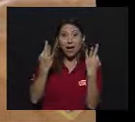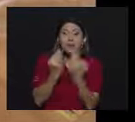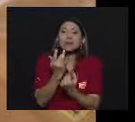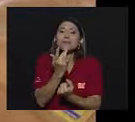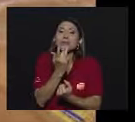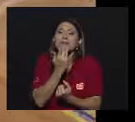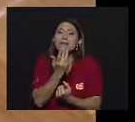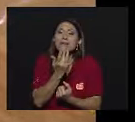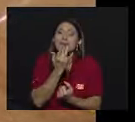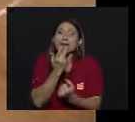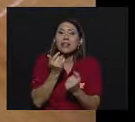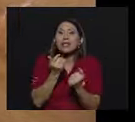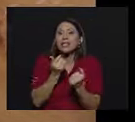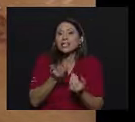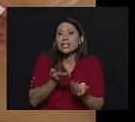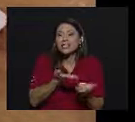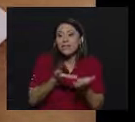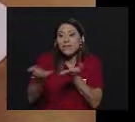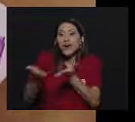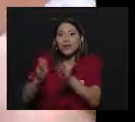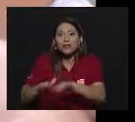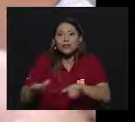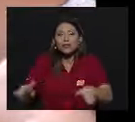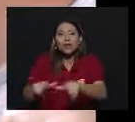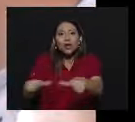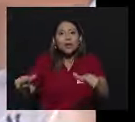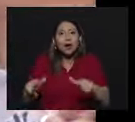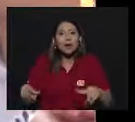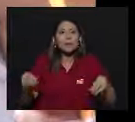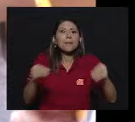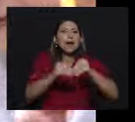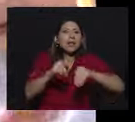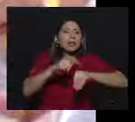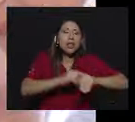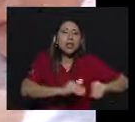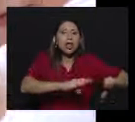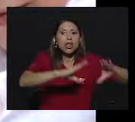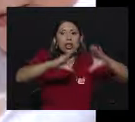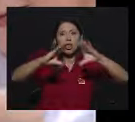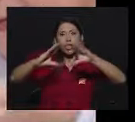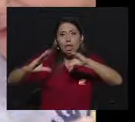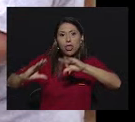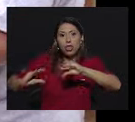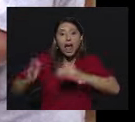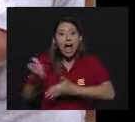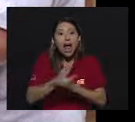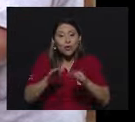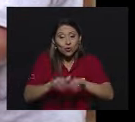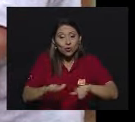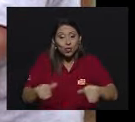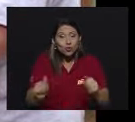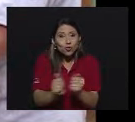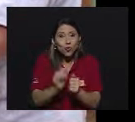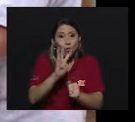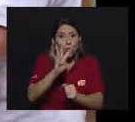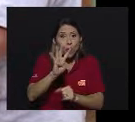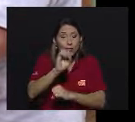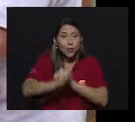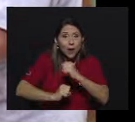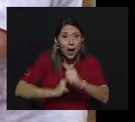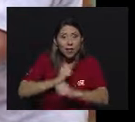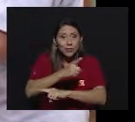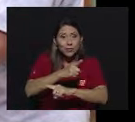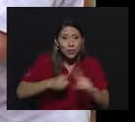que abarcan mayor cantidad de horas. Entonces hay niños que tienen 4 años y medio y todavía permanecen en el Sensinay